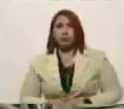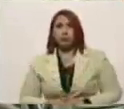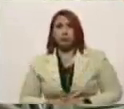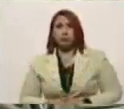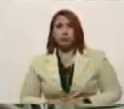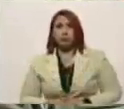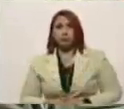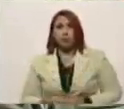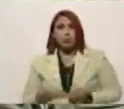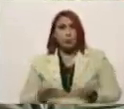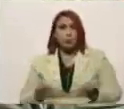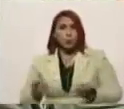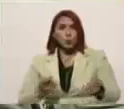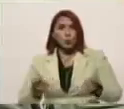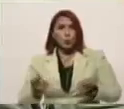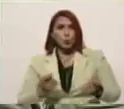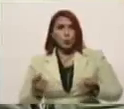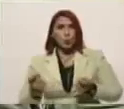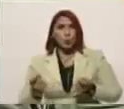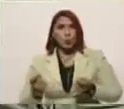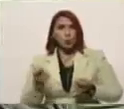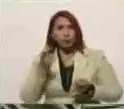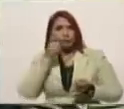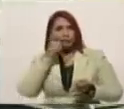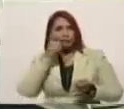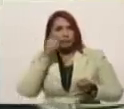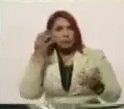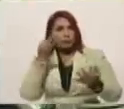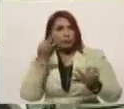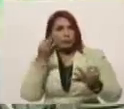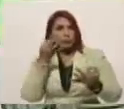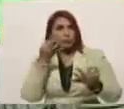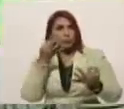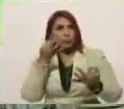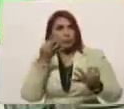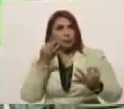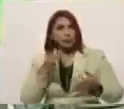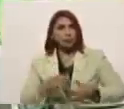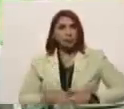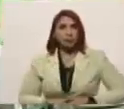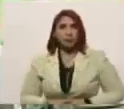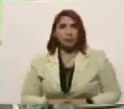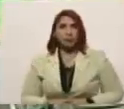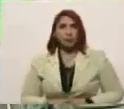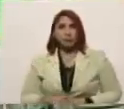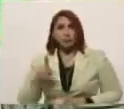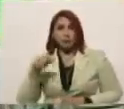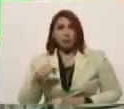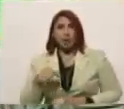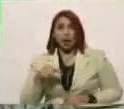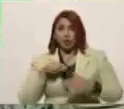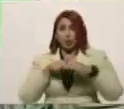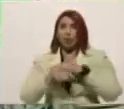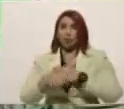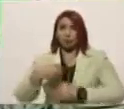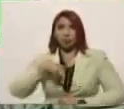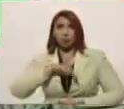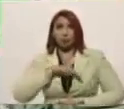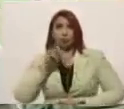bajo control y vigilancia, sino a nivel interno también,